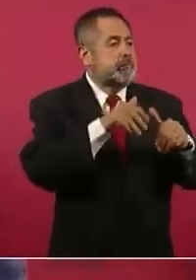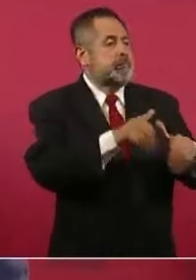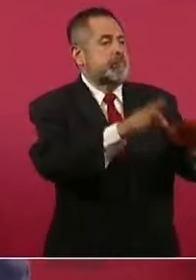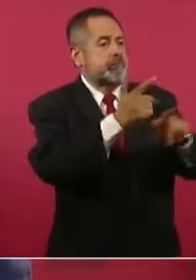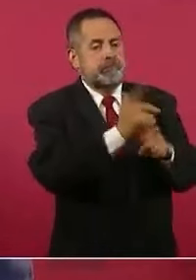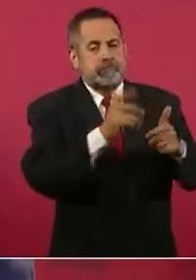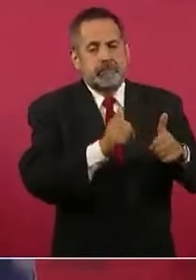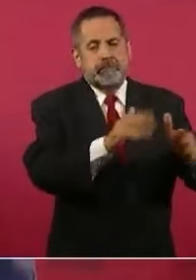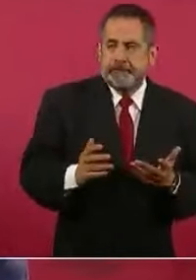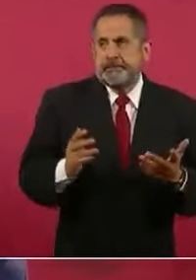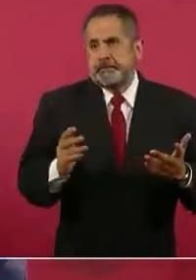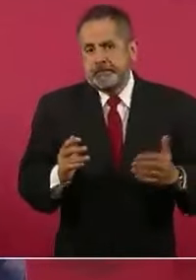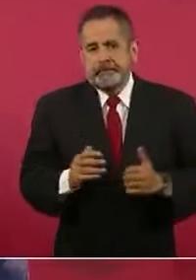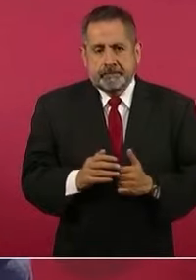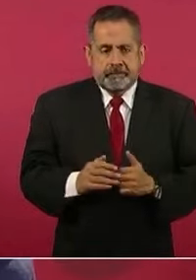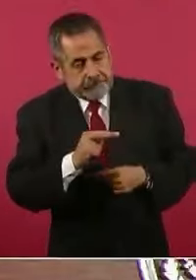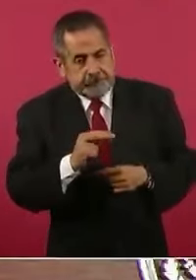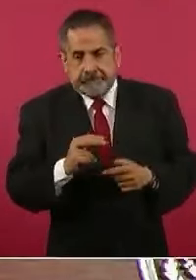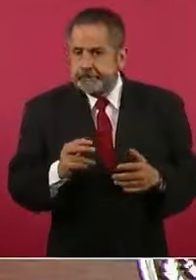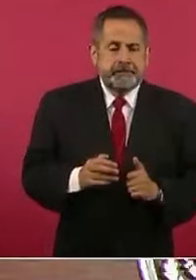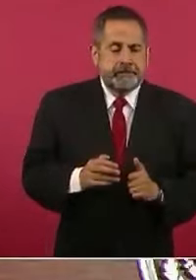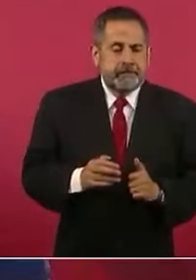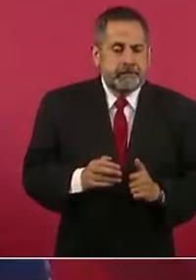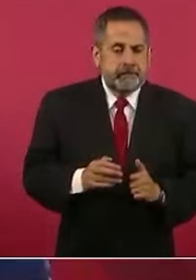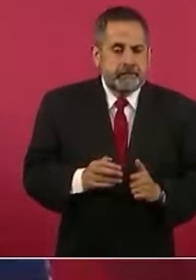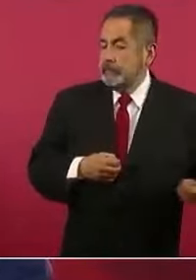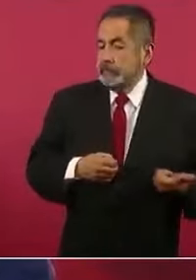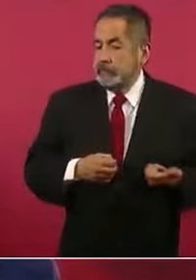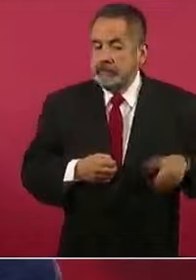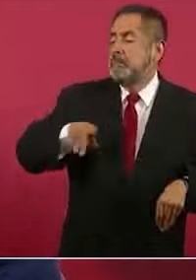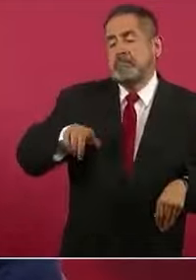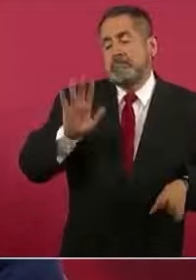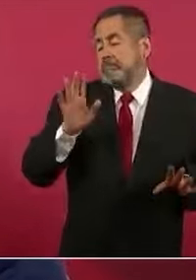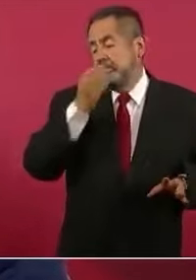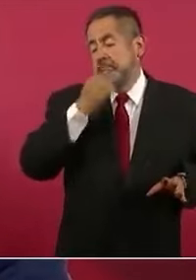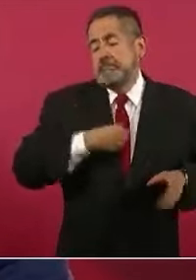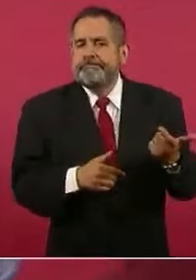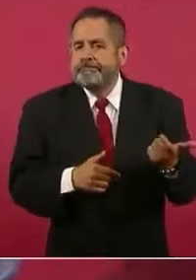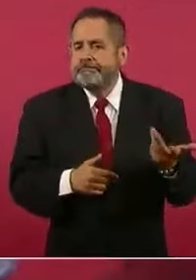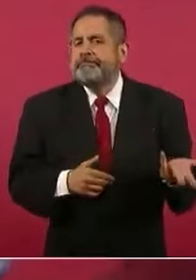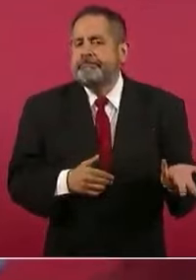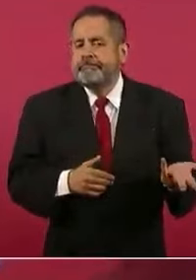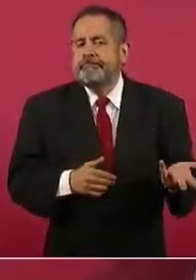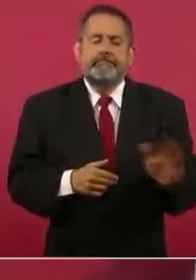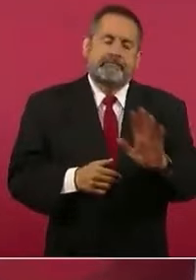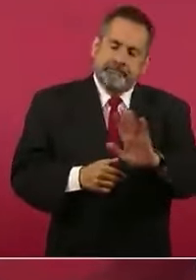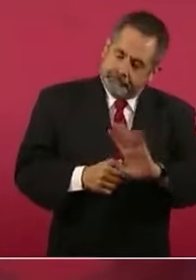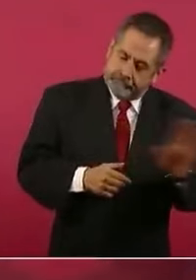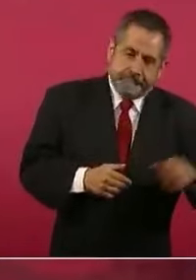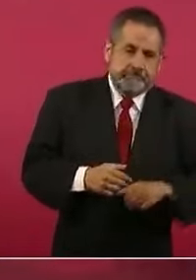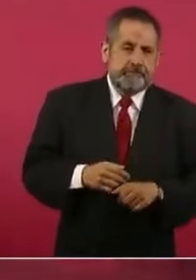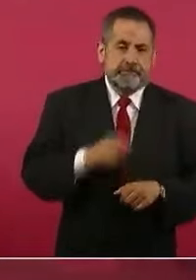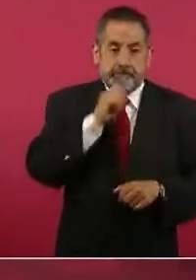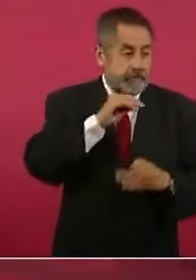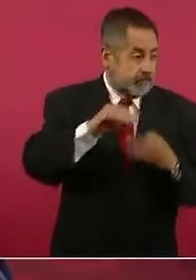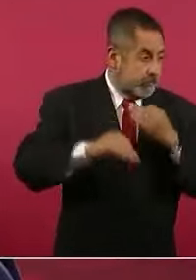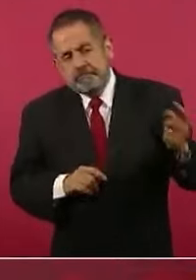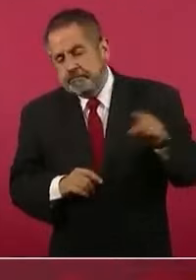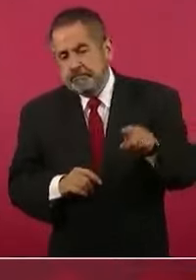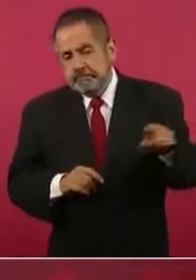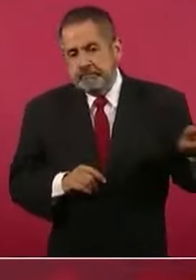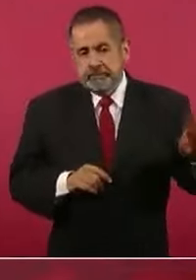ha probado en algunos casos que es por dinero. También aclarar que no son todos los